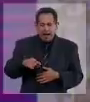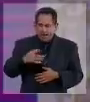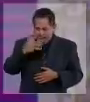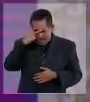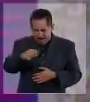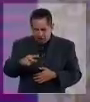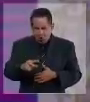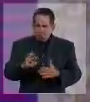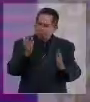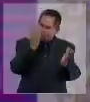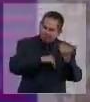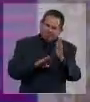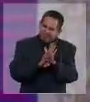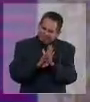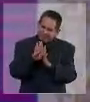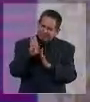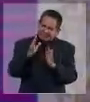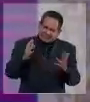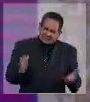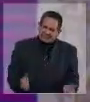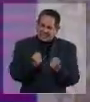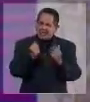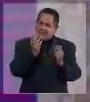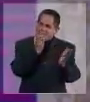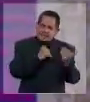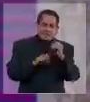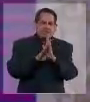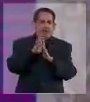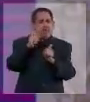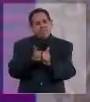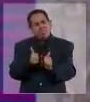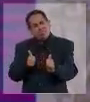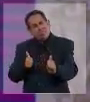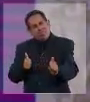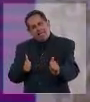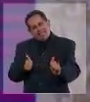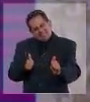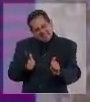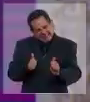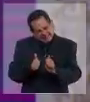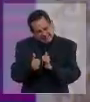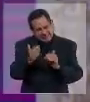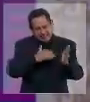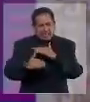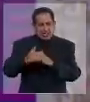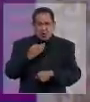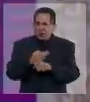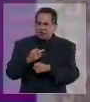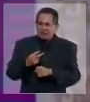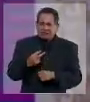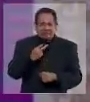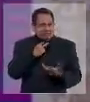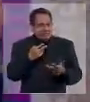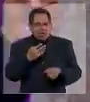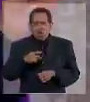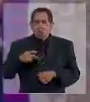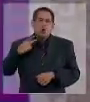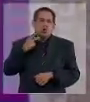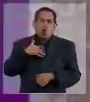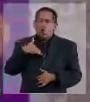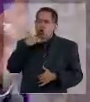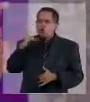del atraso en que se encuentra, en el atolladero en que lo han metido los políticos corruptos, sobre